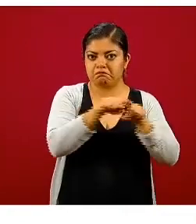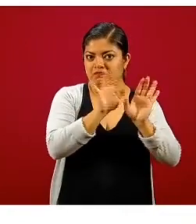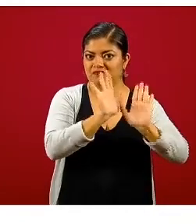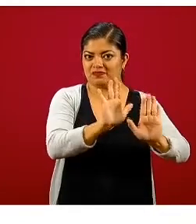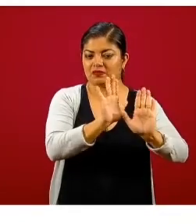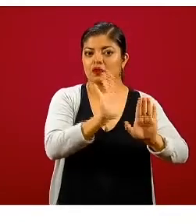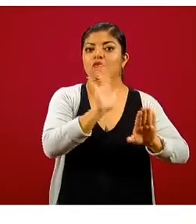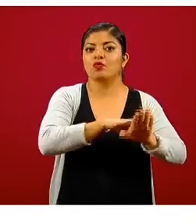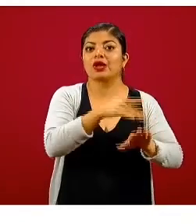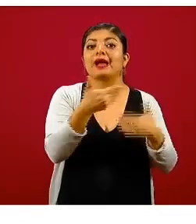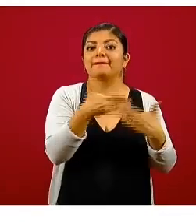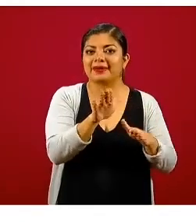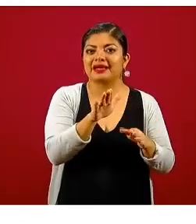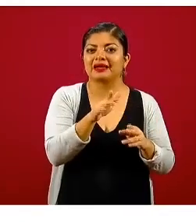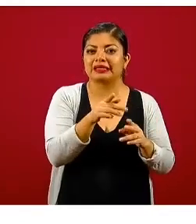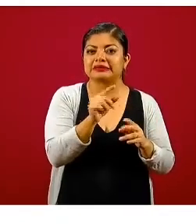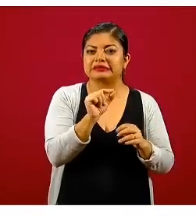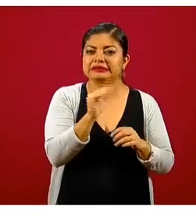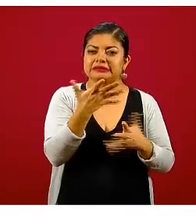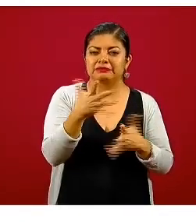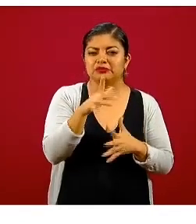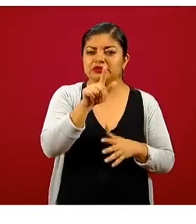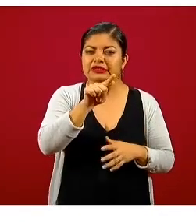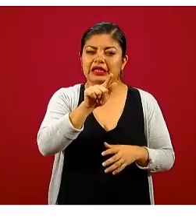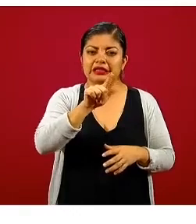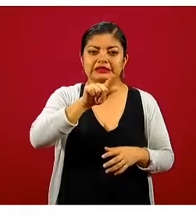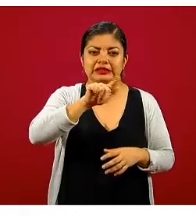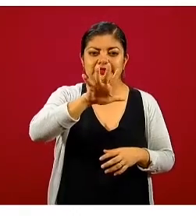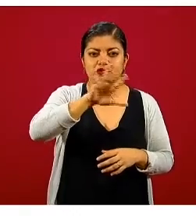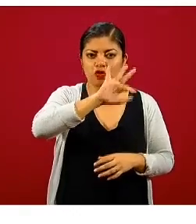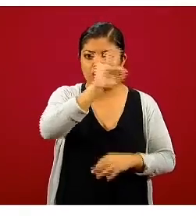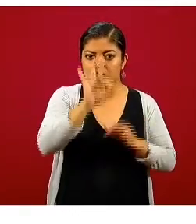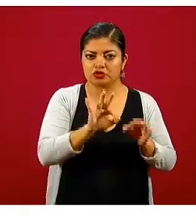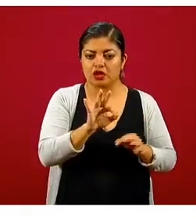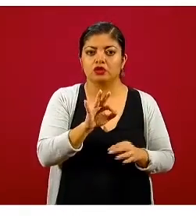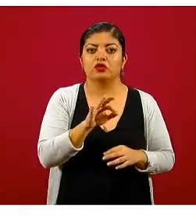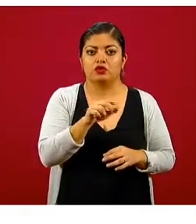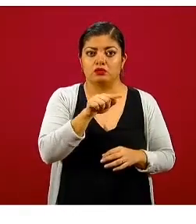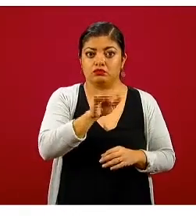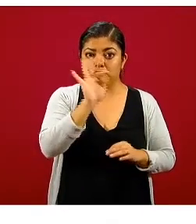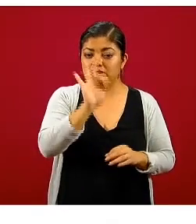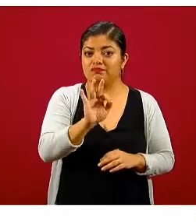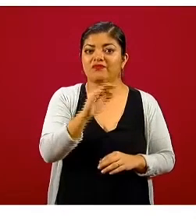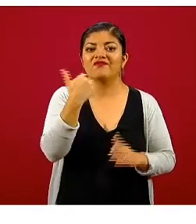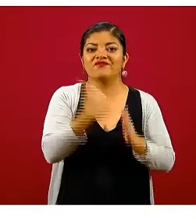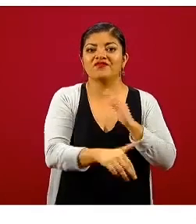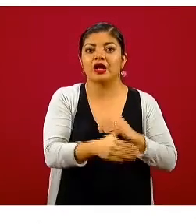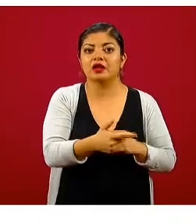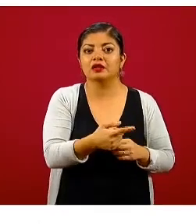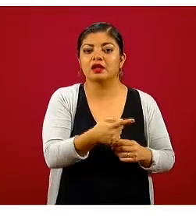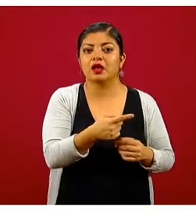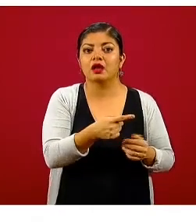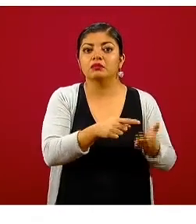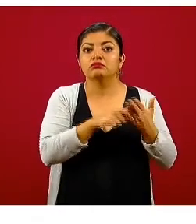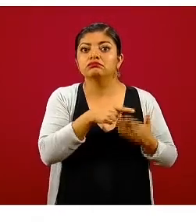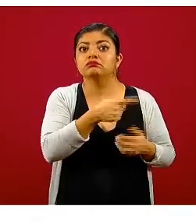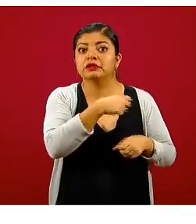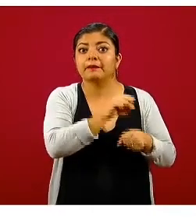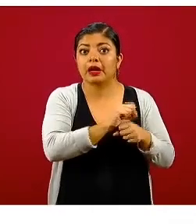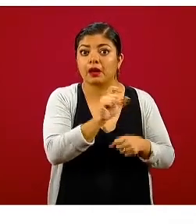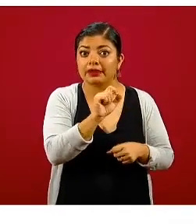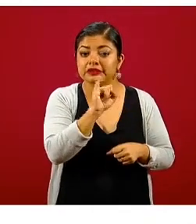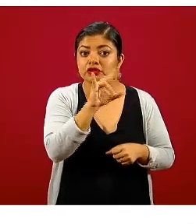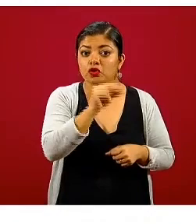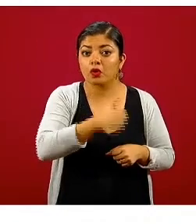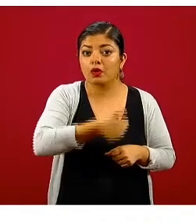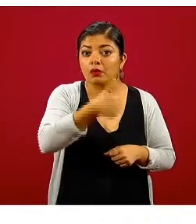de construir, digamos que aún ya a un 70-75%, porque todavía hay resultados pendientes de la semana 20. Entonces, si